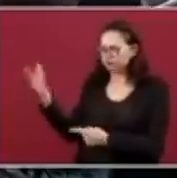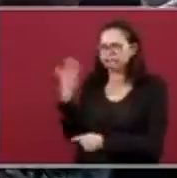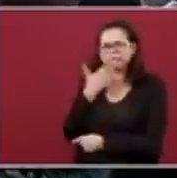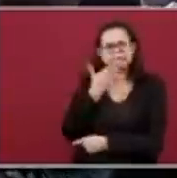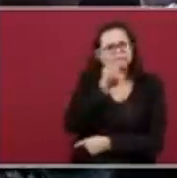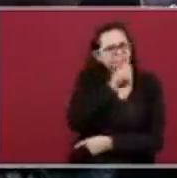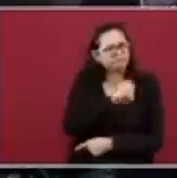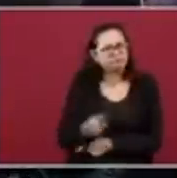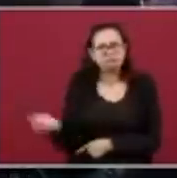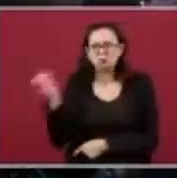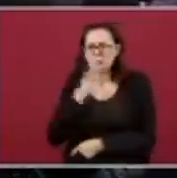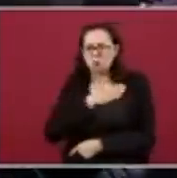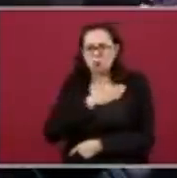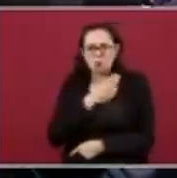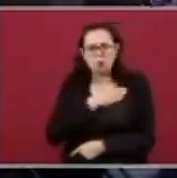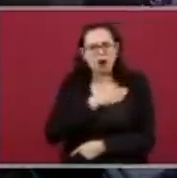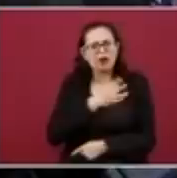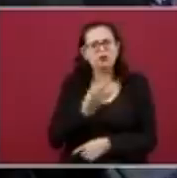incluso con